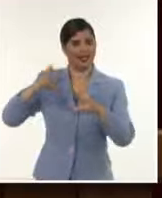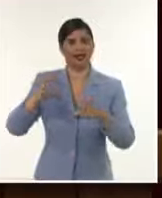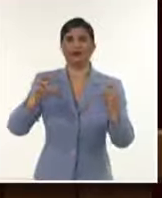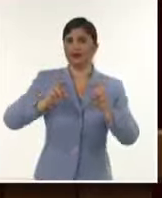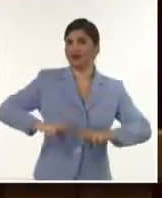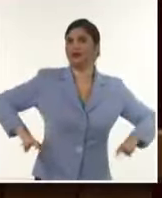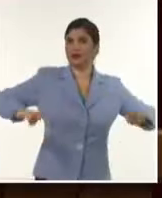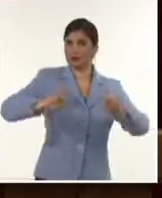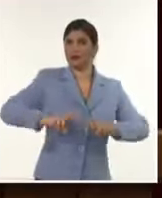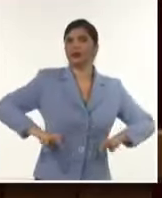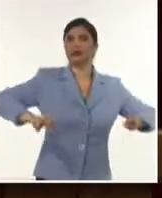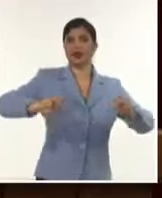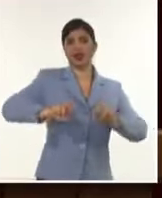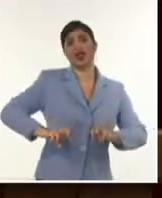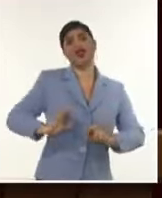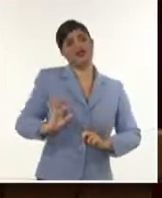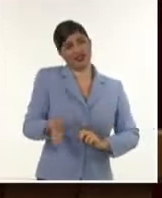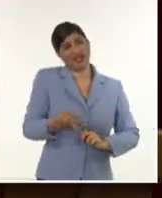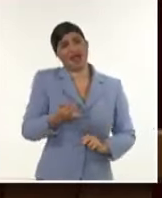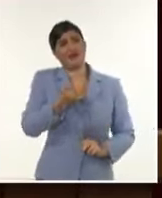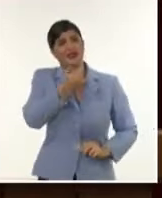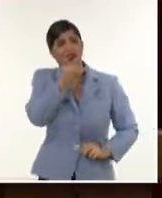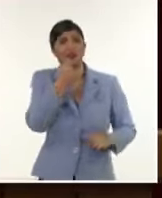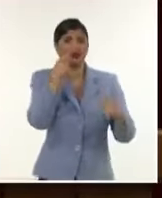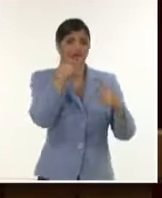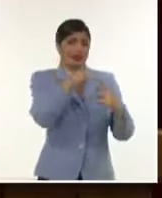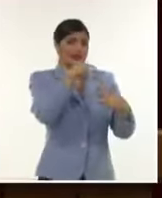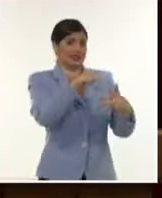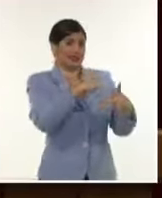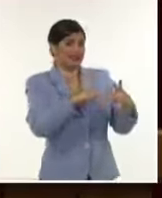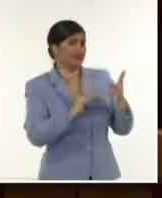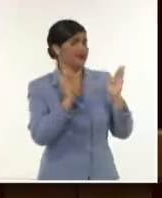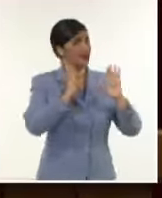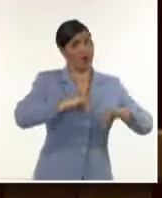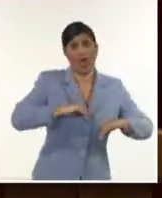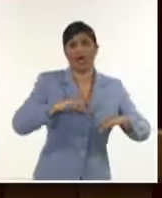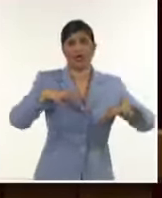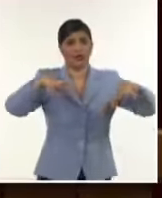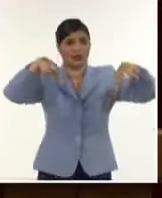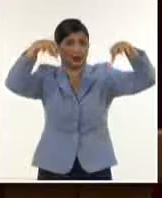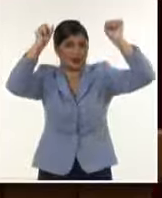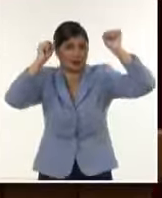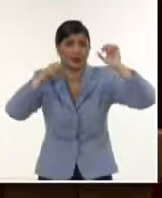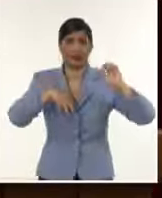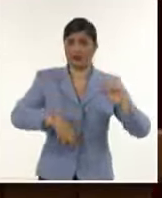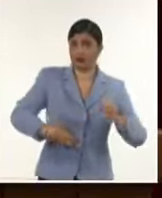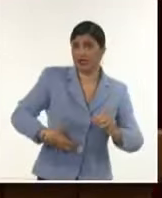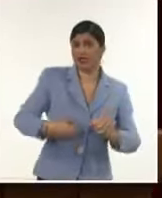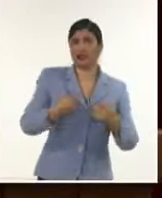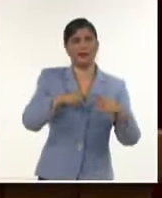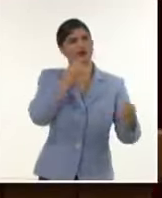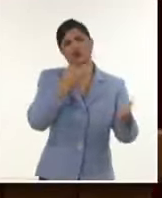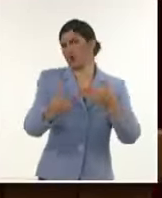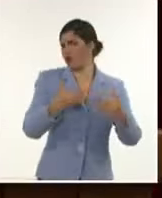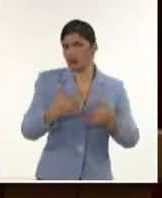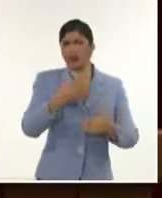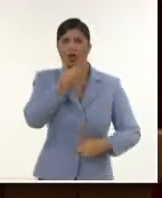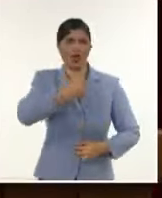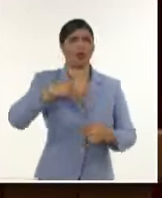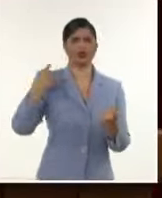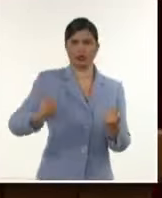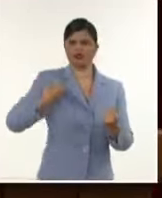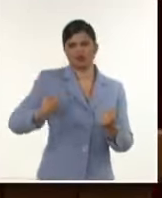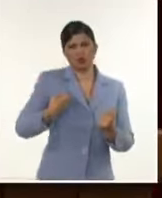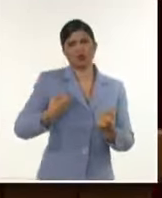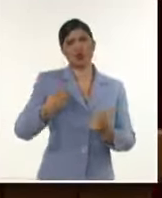que golpean día a día el actuar de los jóvenes, pero esos que deciden permanecer en Cuba a pesar de esas difíciles condiciones, pues tuvieron el